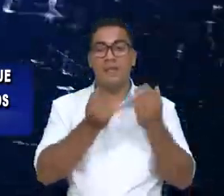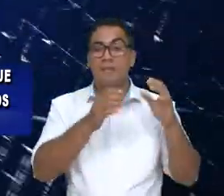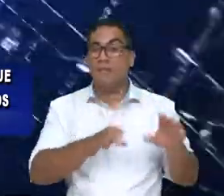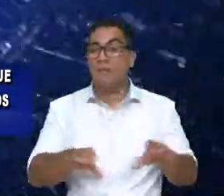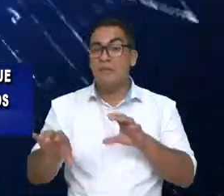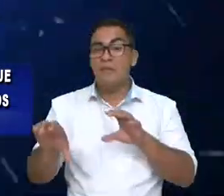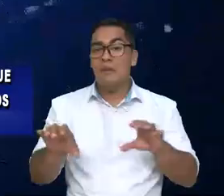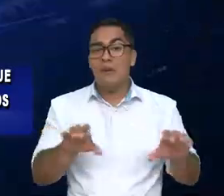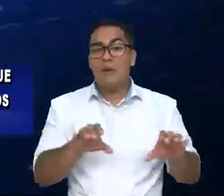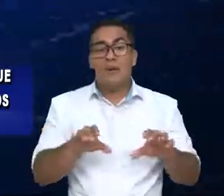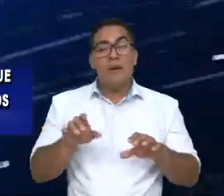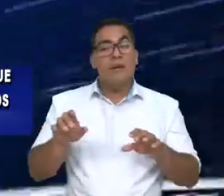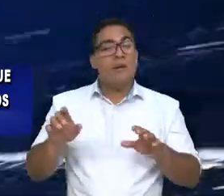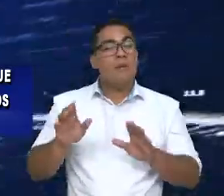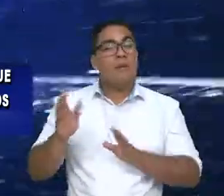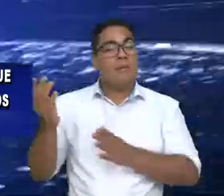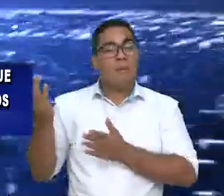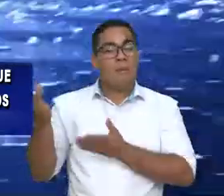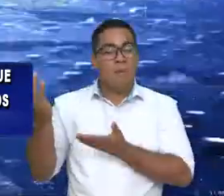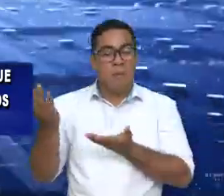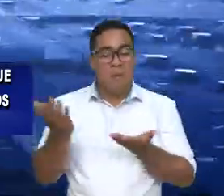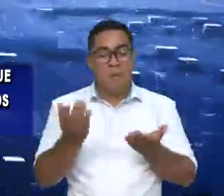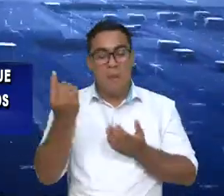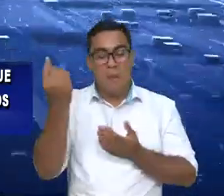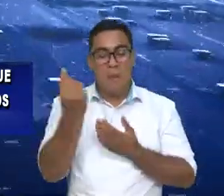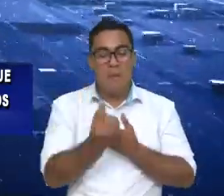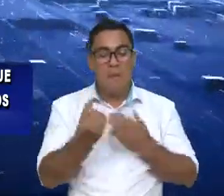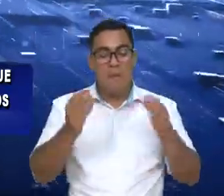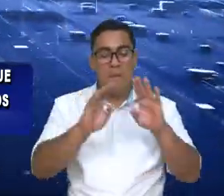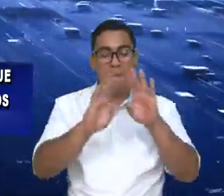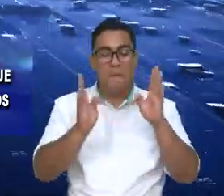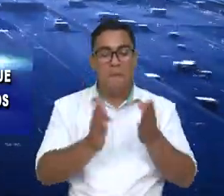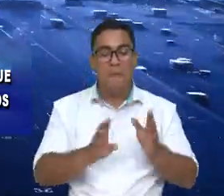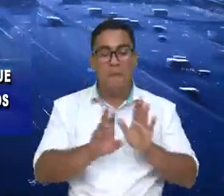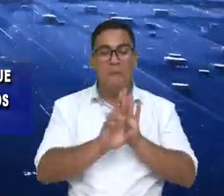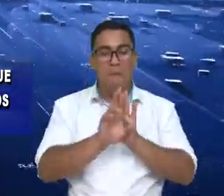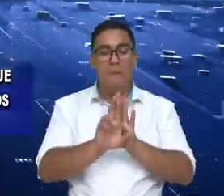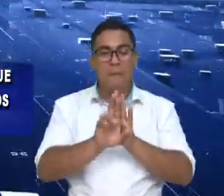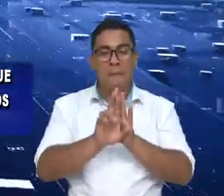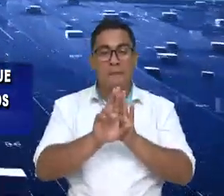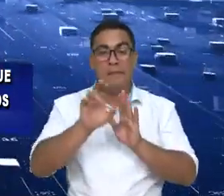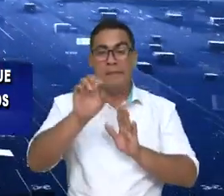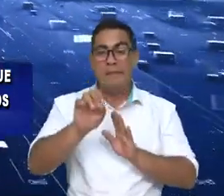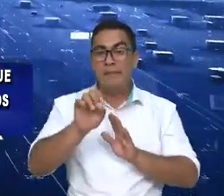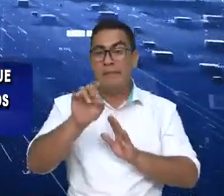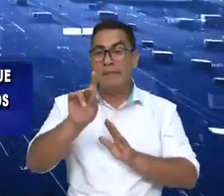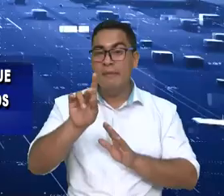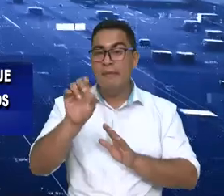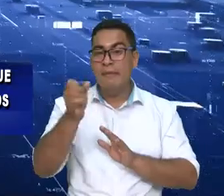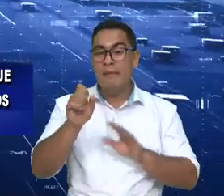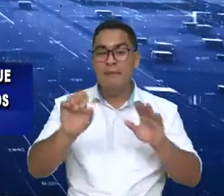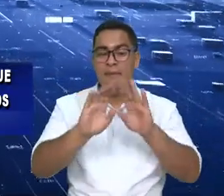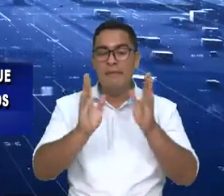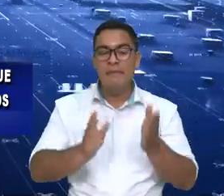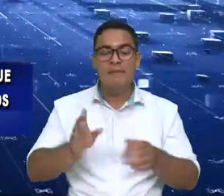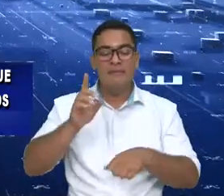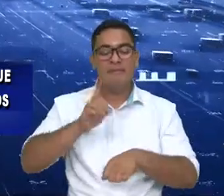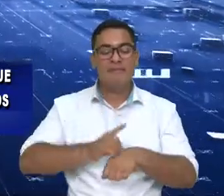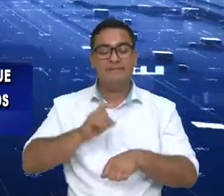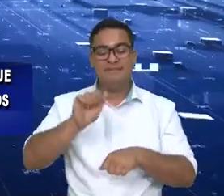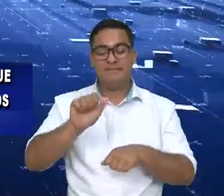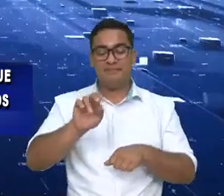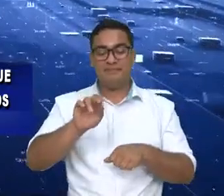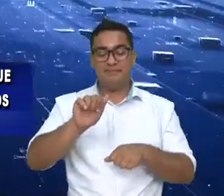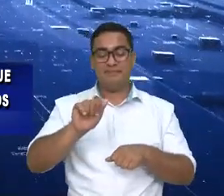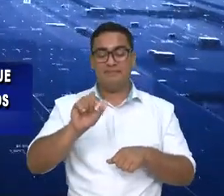está presente la representante de la Organización Panamericana de la Salud, la doctora Ana Solís